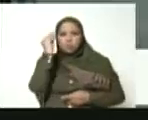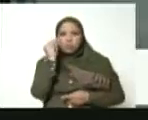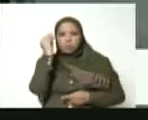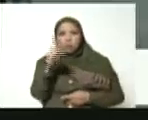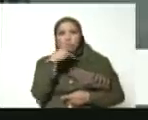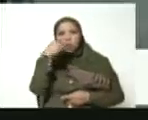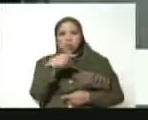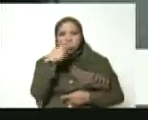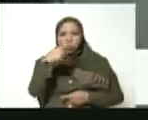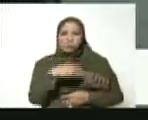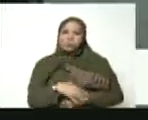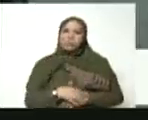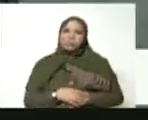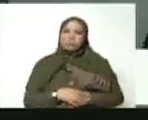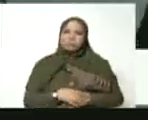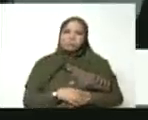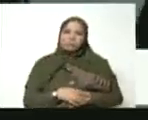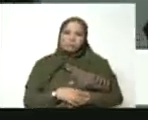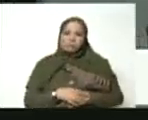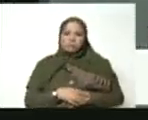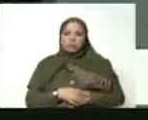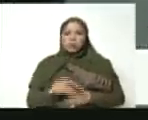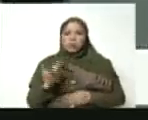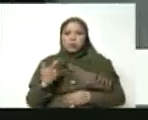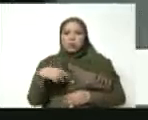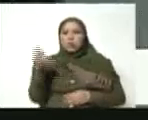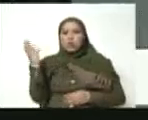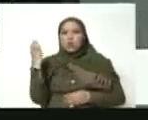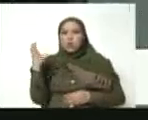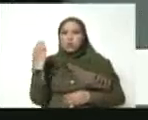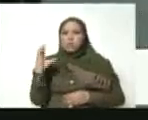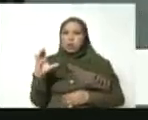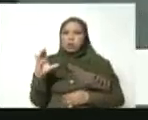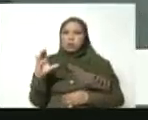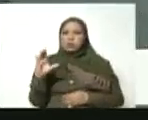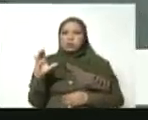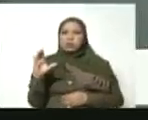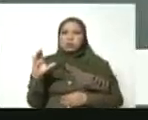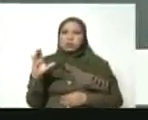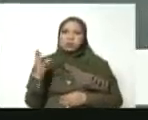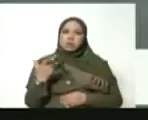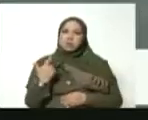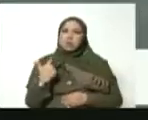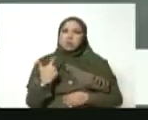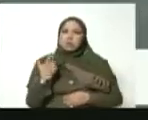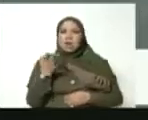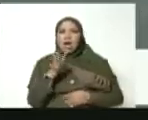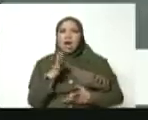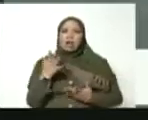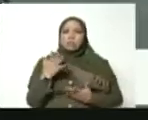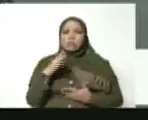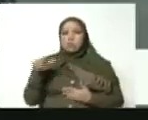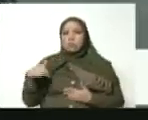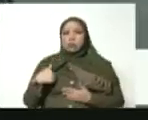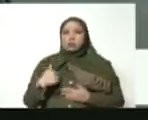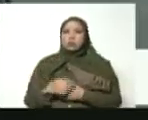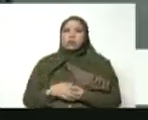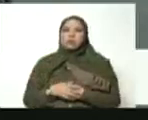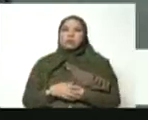políticos. ¿Qué llevará Venezuela el día de hoy a la República de Colombia? Nosotros, por lo menos yo podría decirle